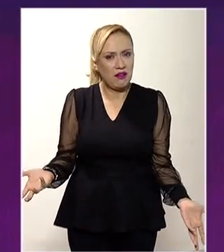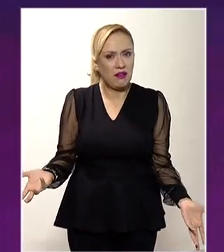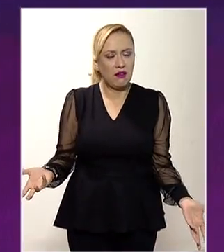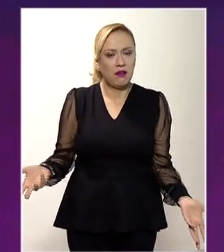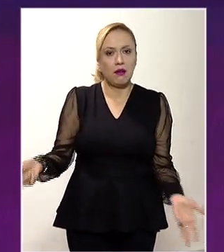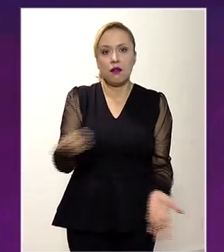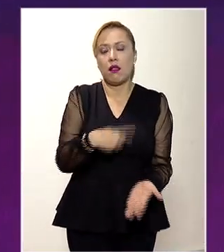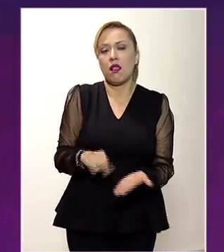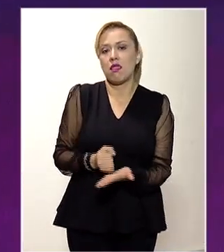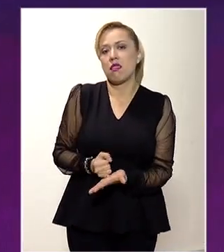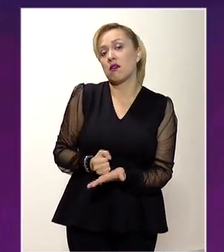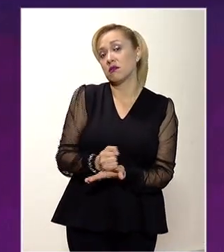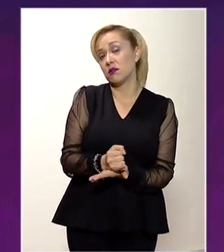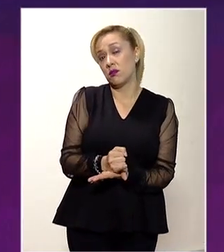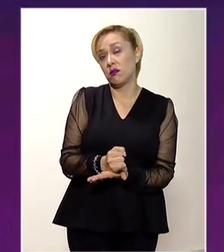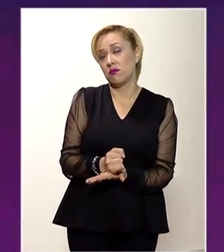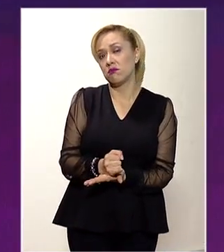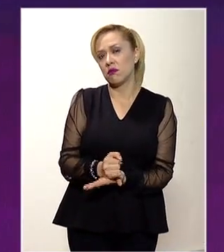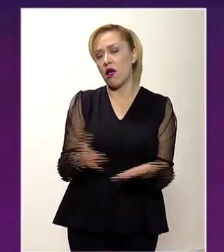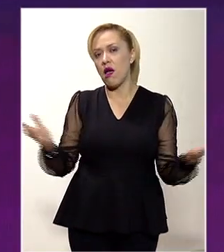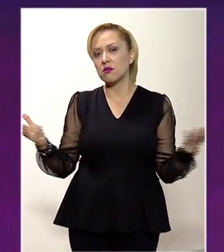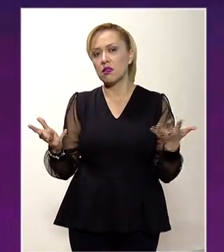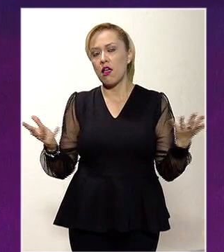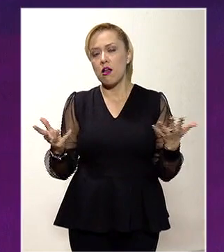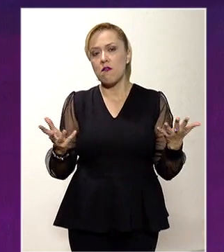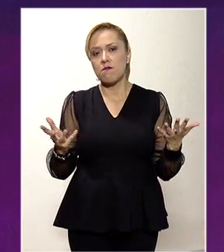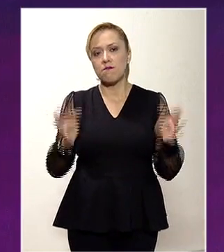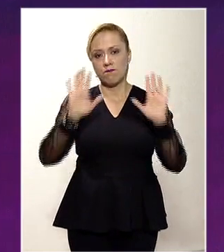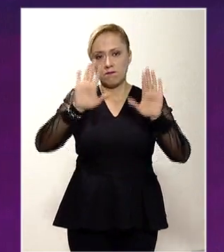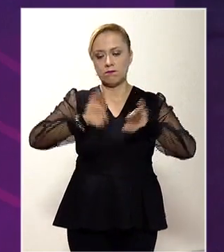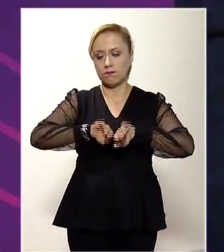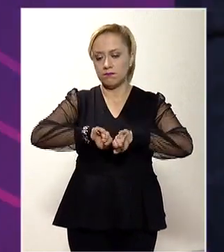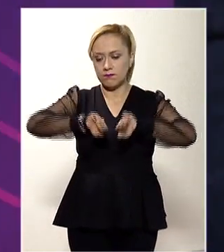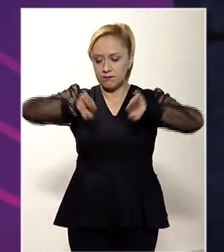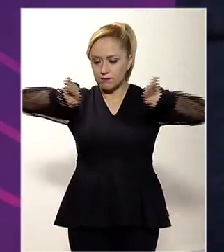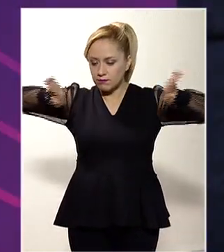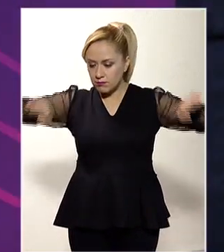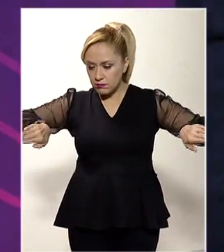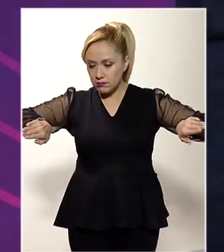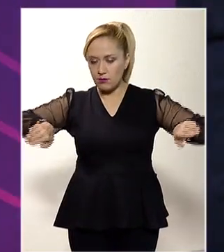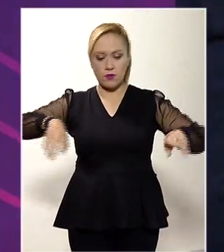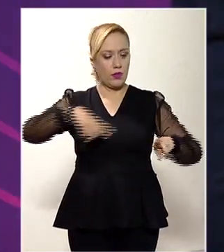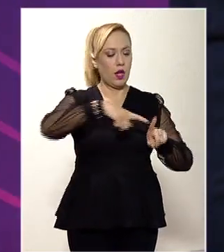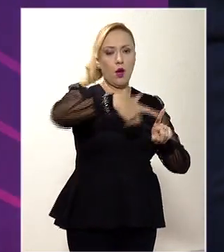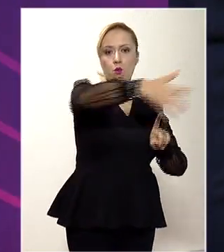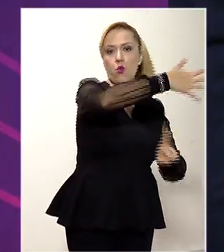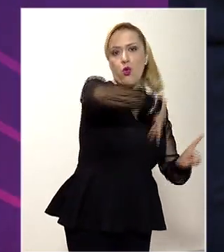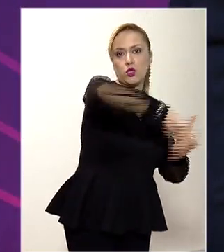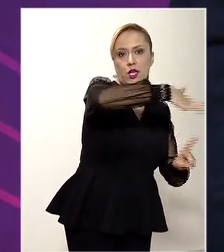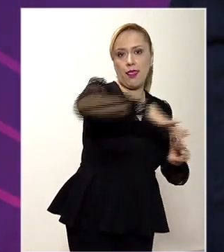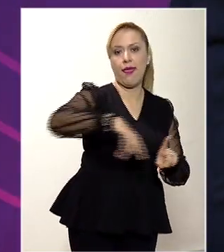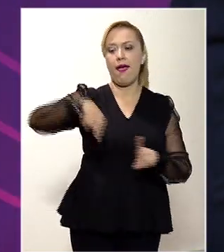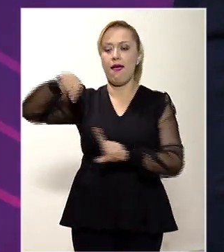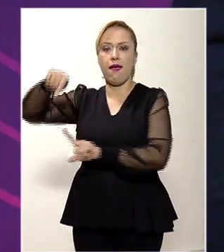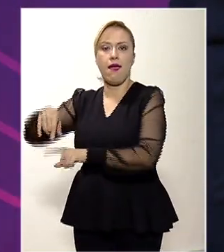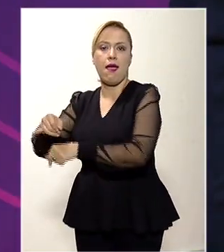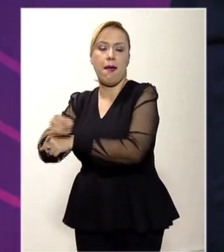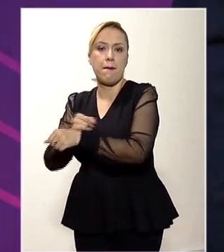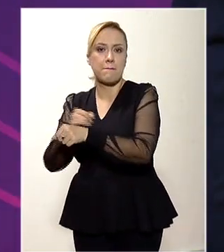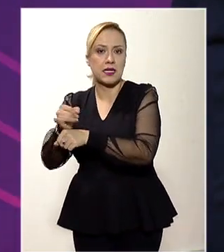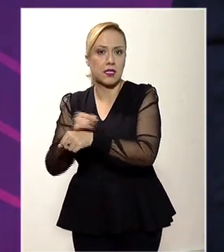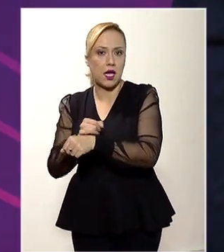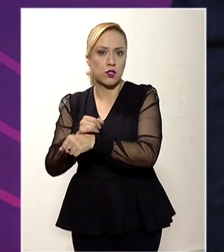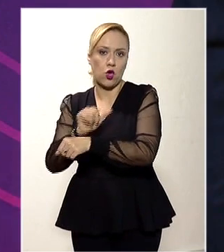toma la decisión de generar una separación entre la búsqueda y la investigación